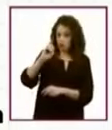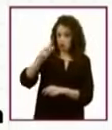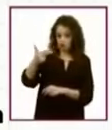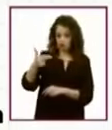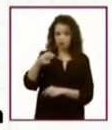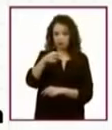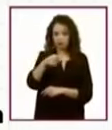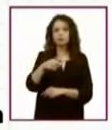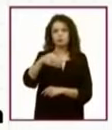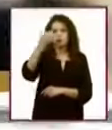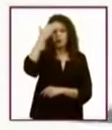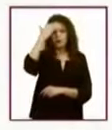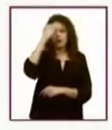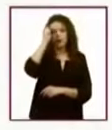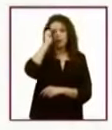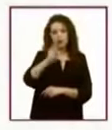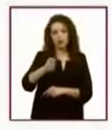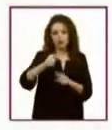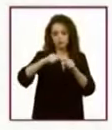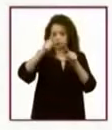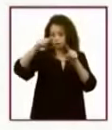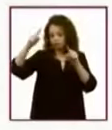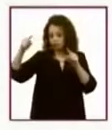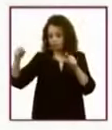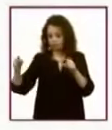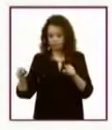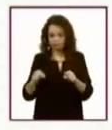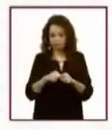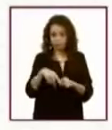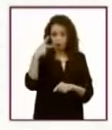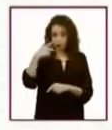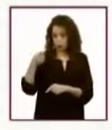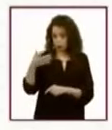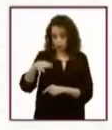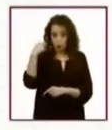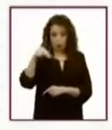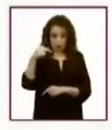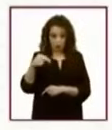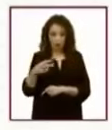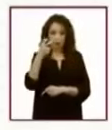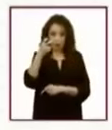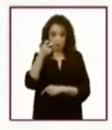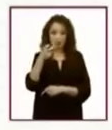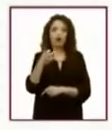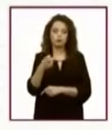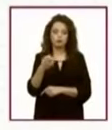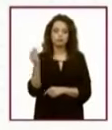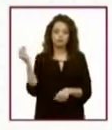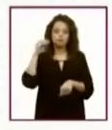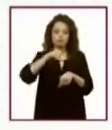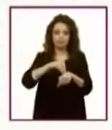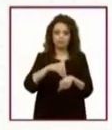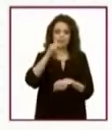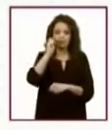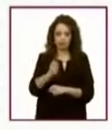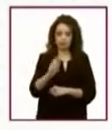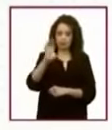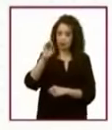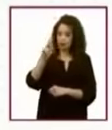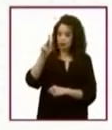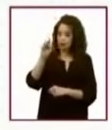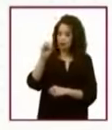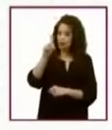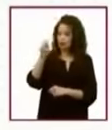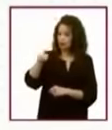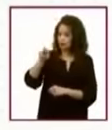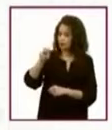muy inquietante que lleva su nombre y que desde entonces se le conoce por su similitud a un copo de nieve como el copo de nieve de